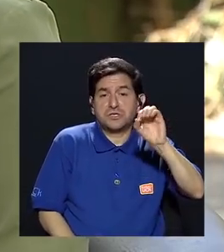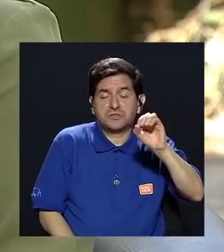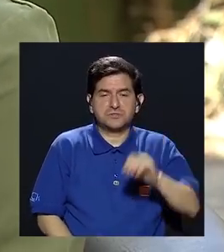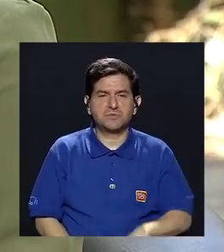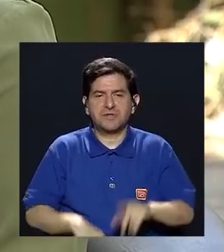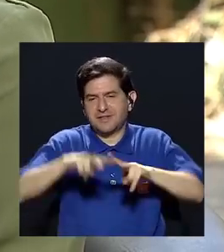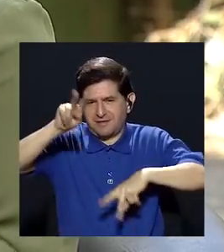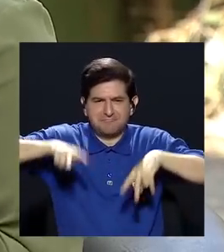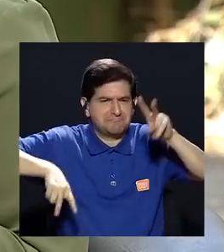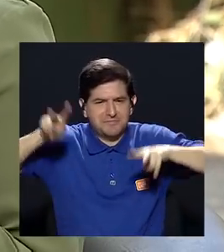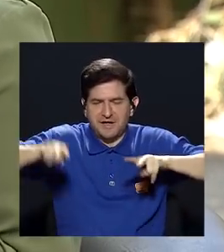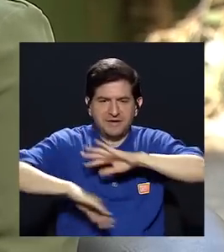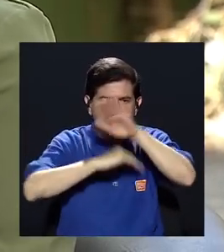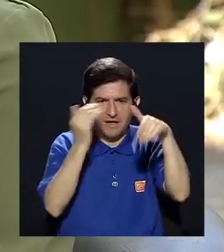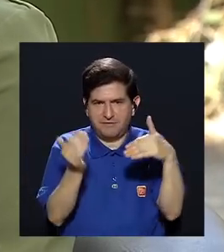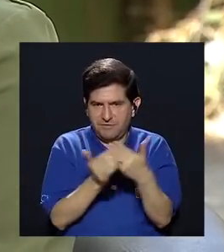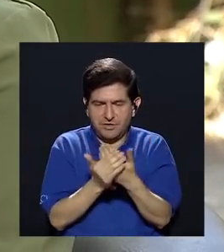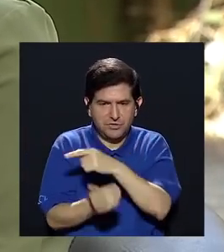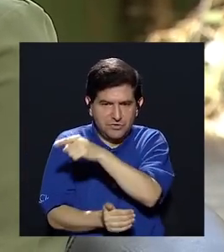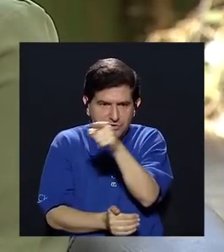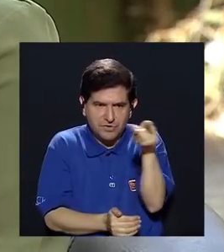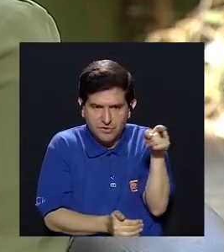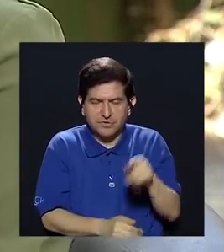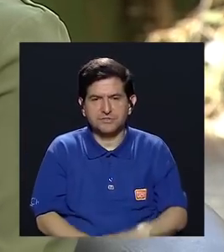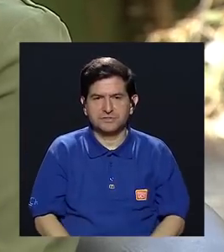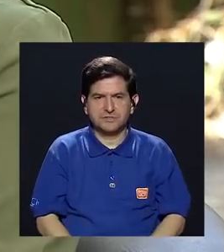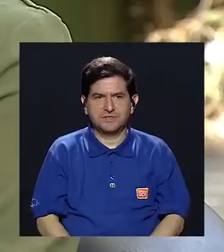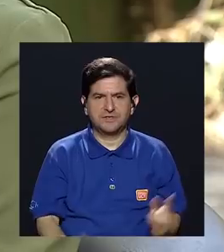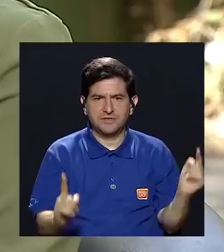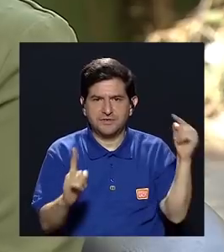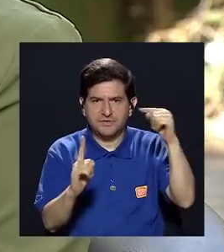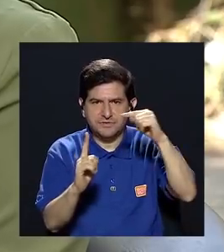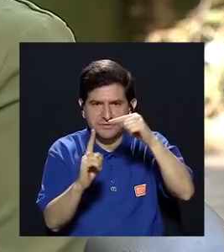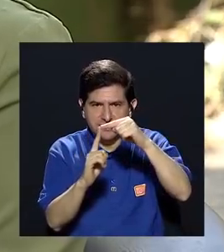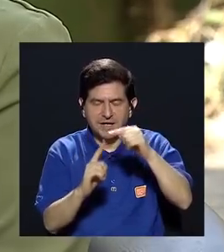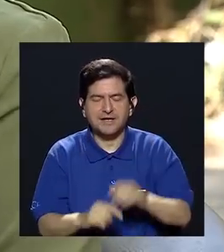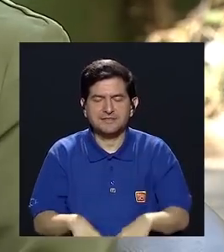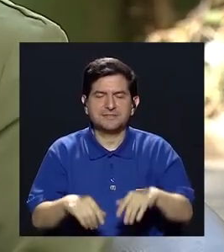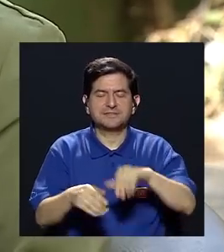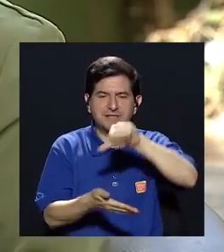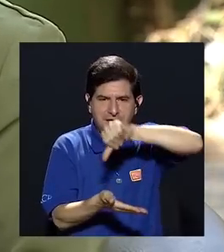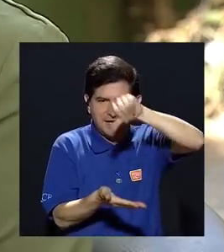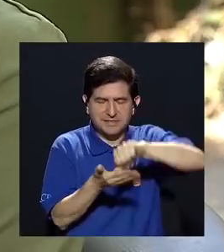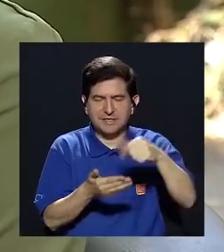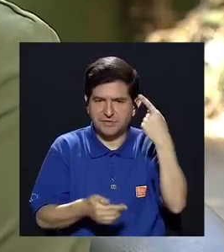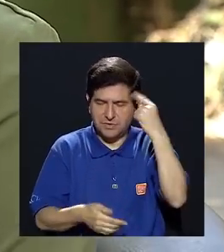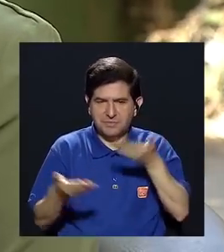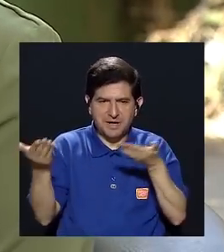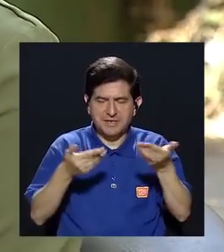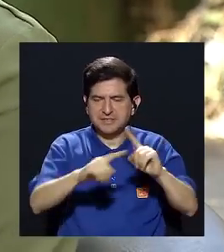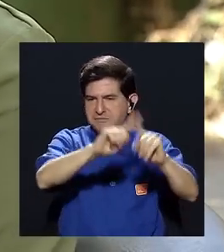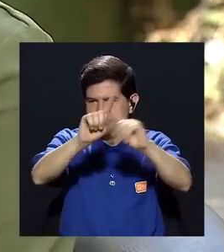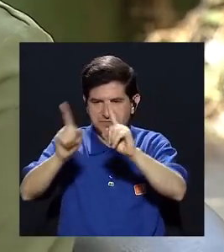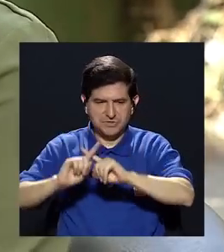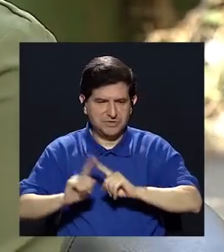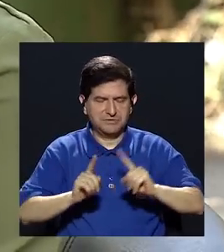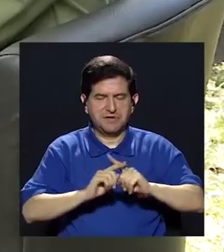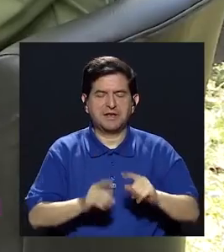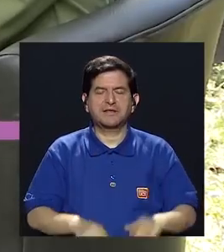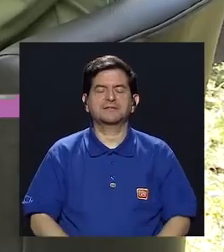150, varía. Todos ellos llegan a recibir servicios de toda la variedad que